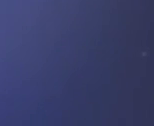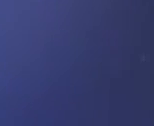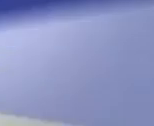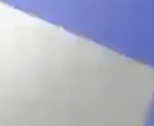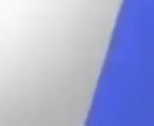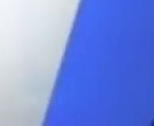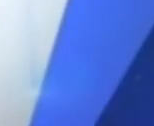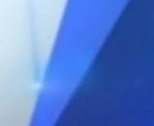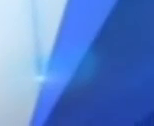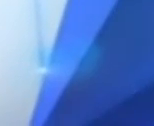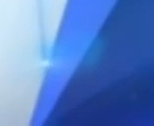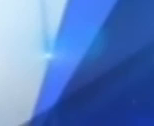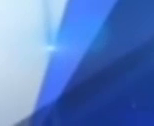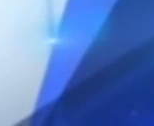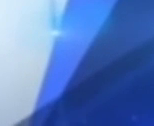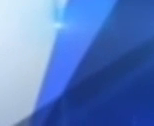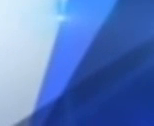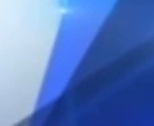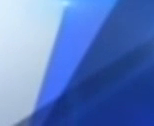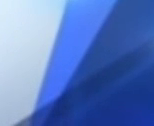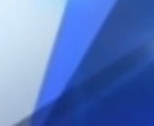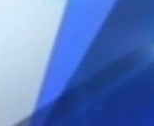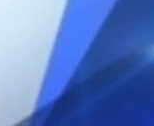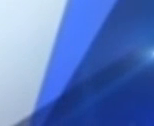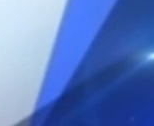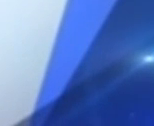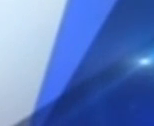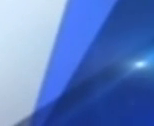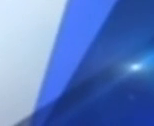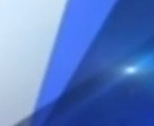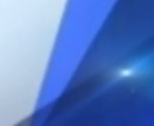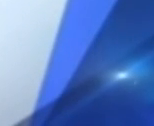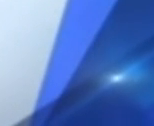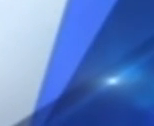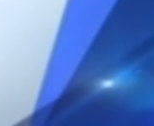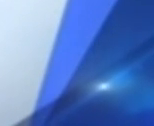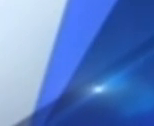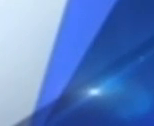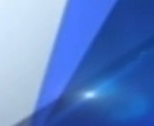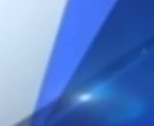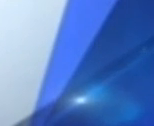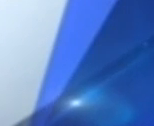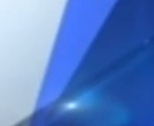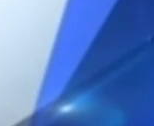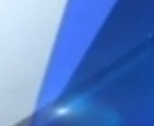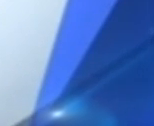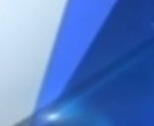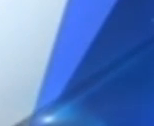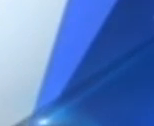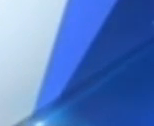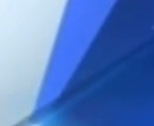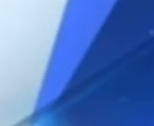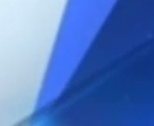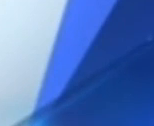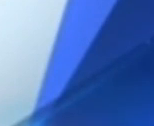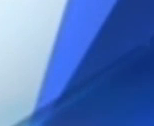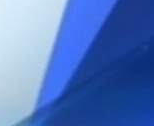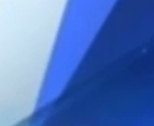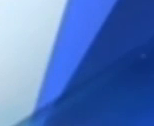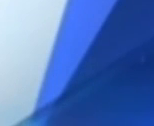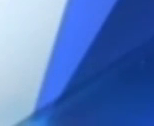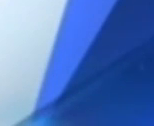conversatorio del presidente constitucional rafael correa con medios de comunicación desde la parroquia amaguaña